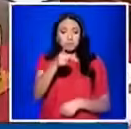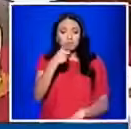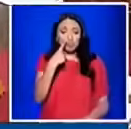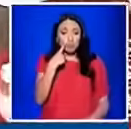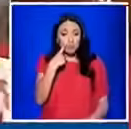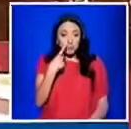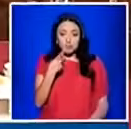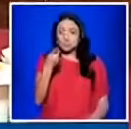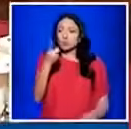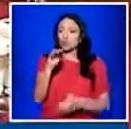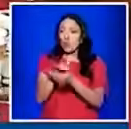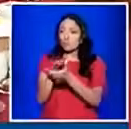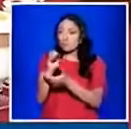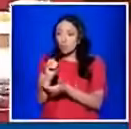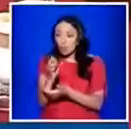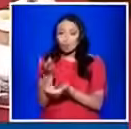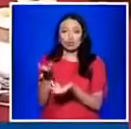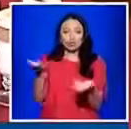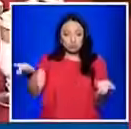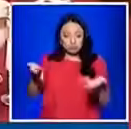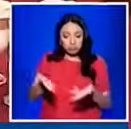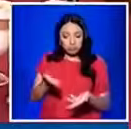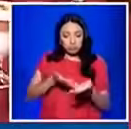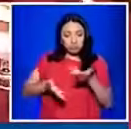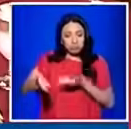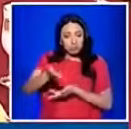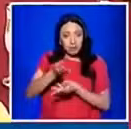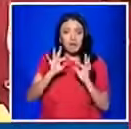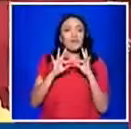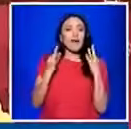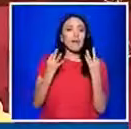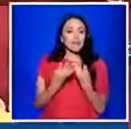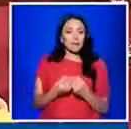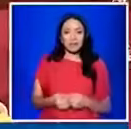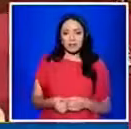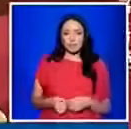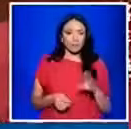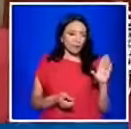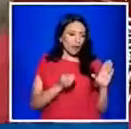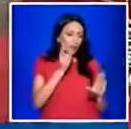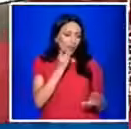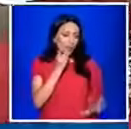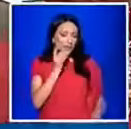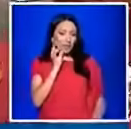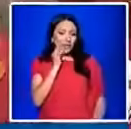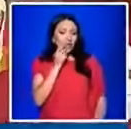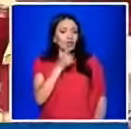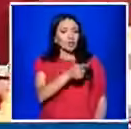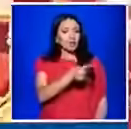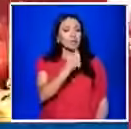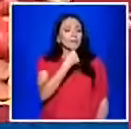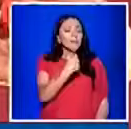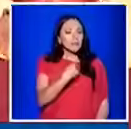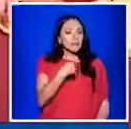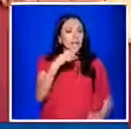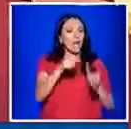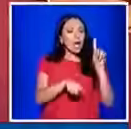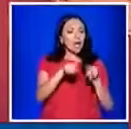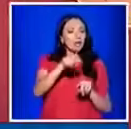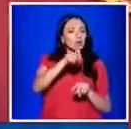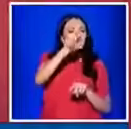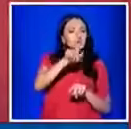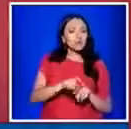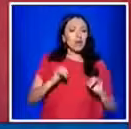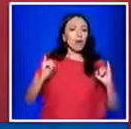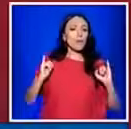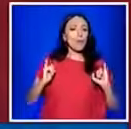con el esposo, ¿no es cierto? Para que puedan degustar en familia. Esos desayunos están espectaculares. Me decían que algunas personas están en